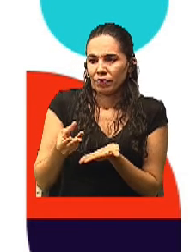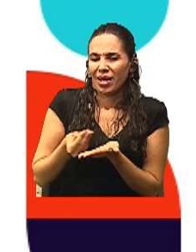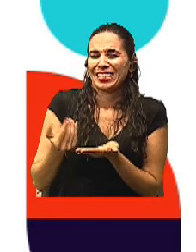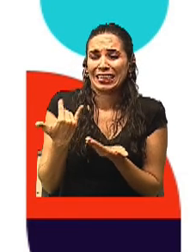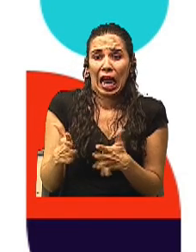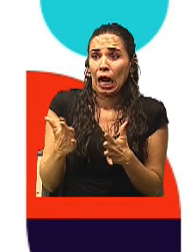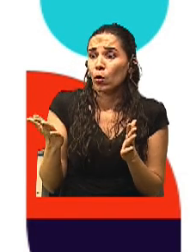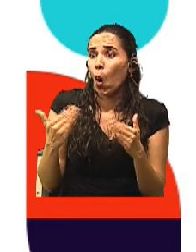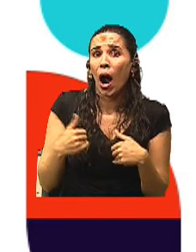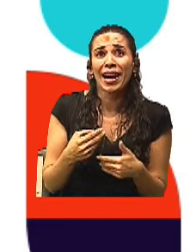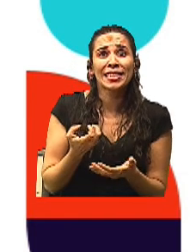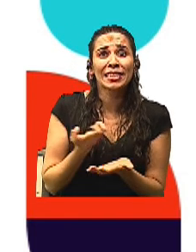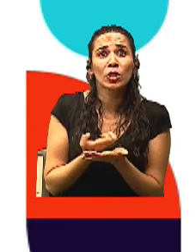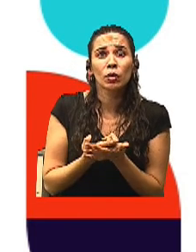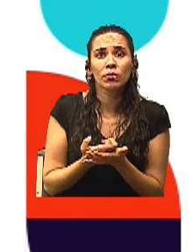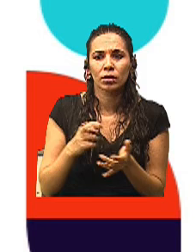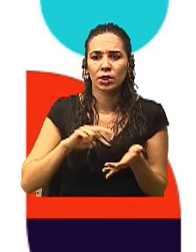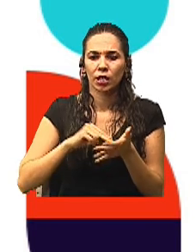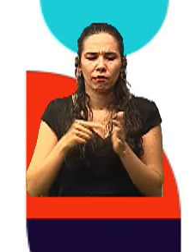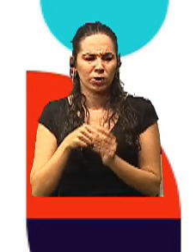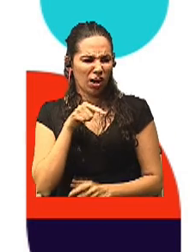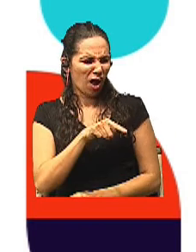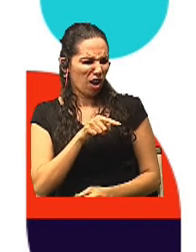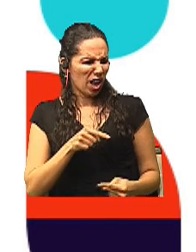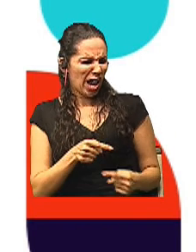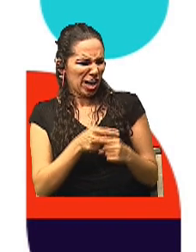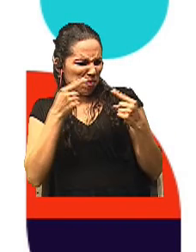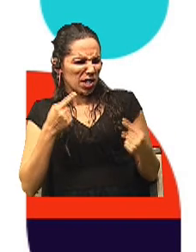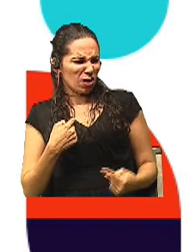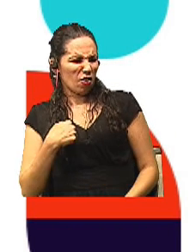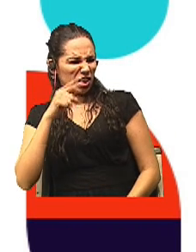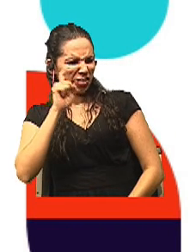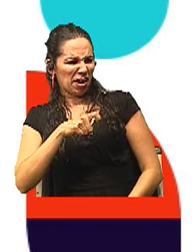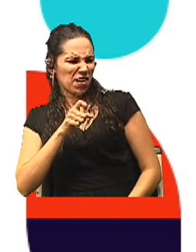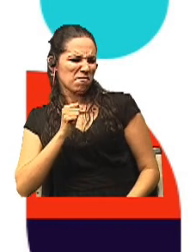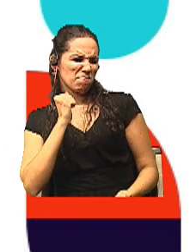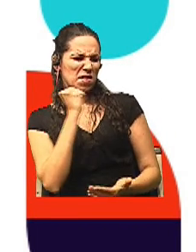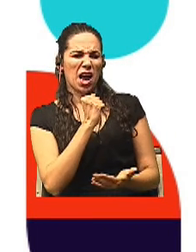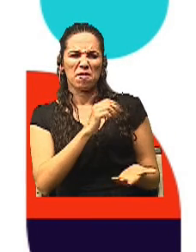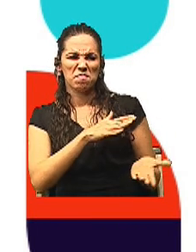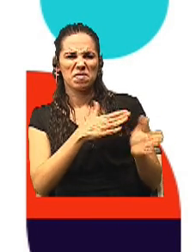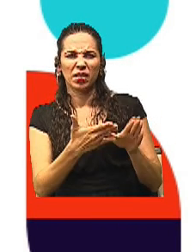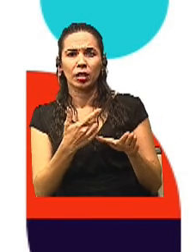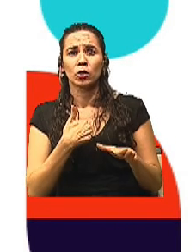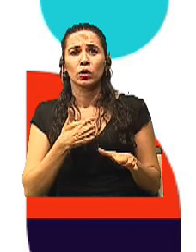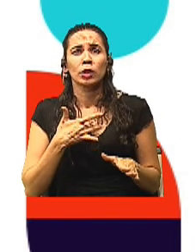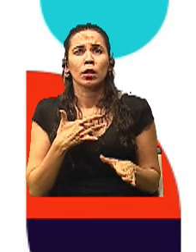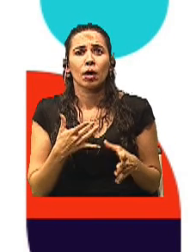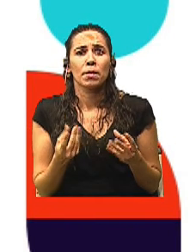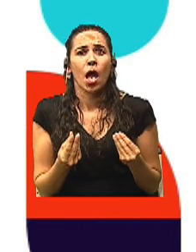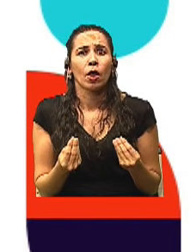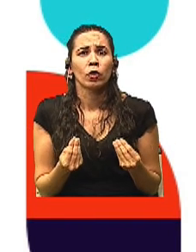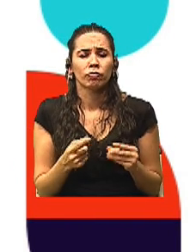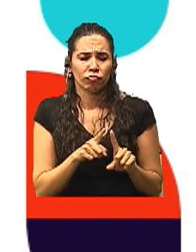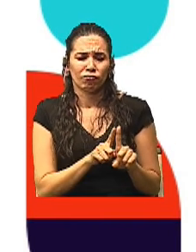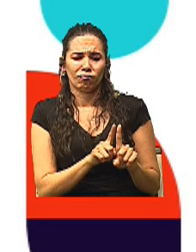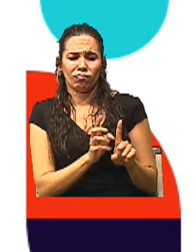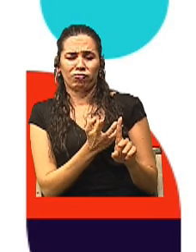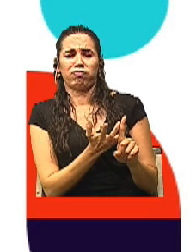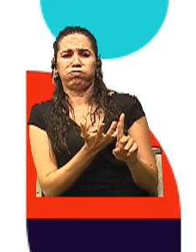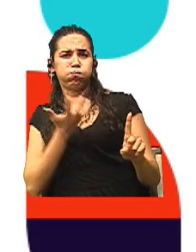hacerlo, se vuelve el enemigo, el que hay que liquidar, el que nos da miedo, del que nos alejamos.